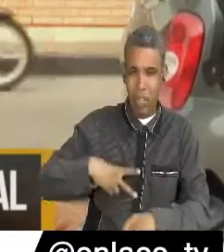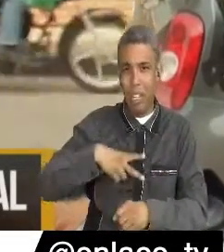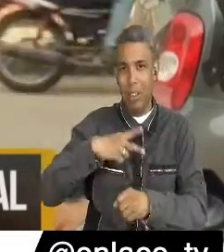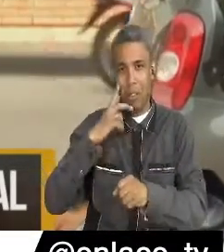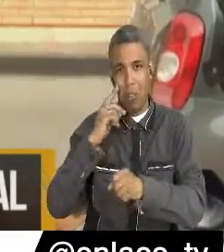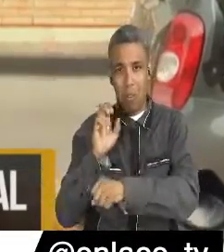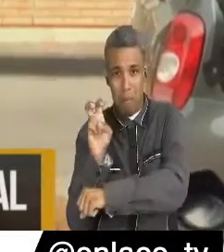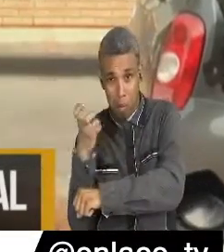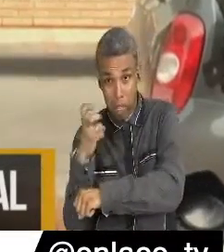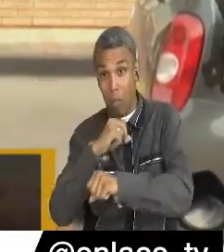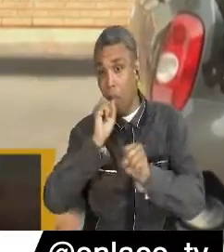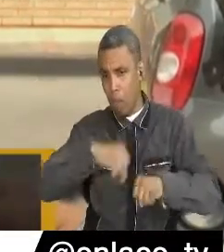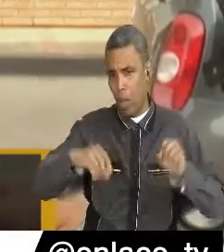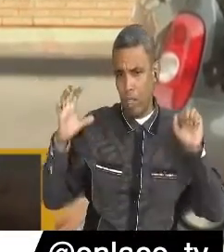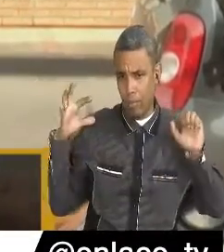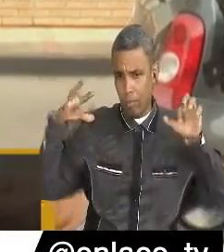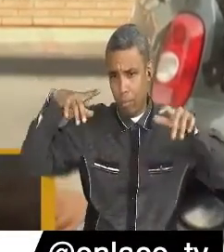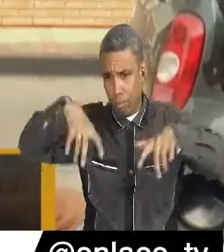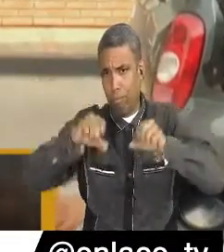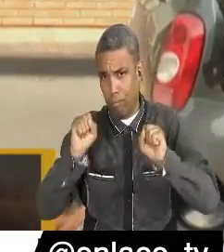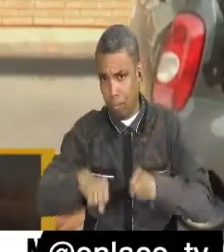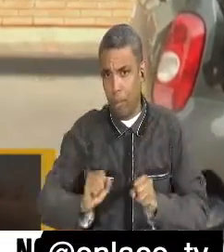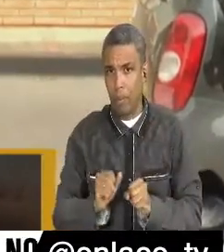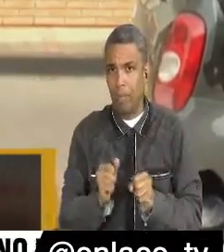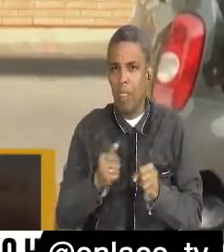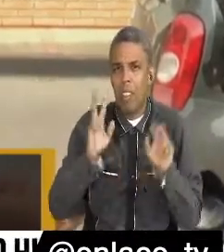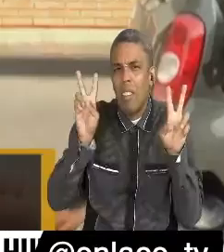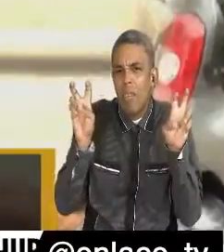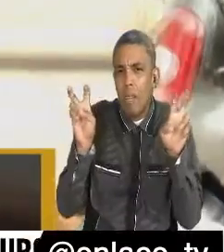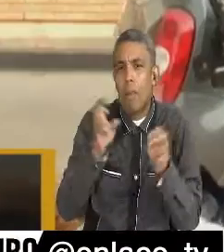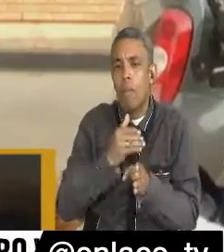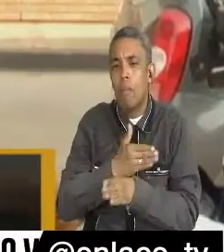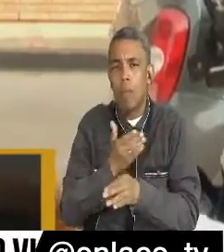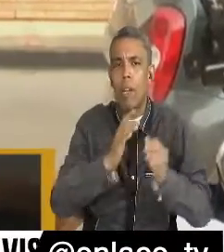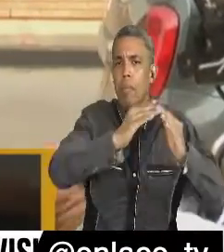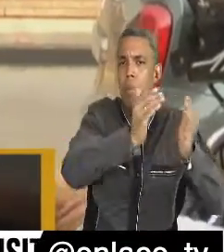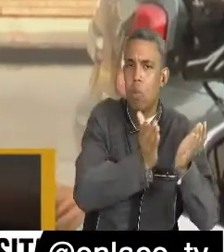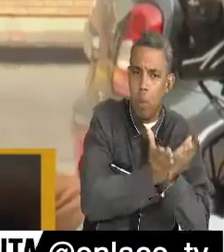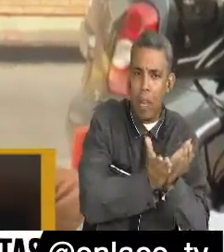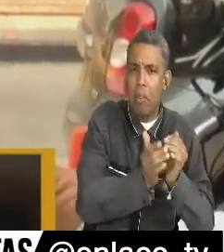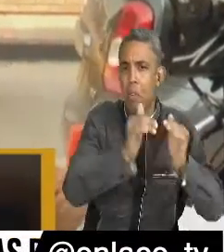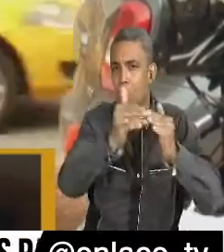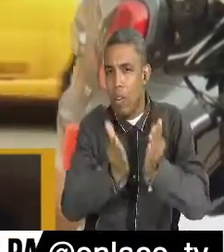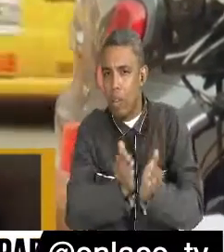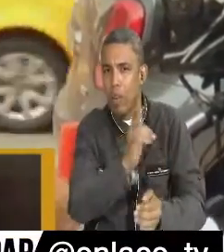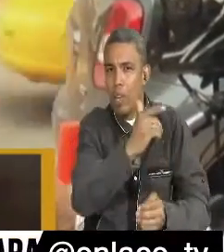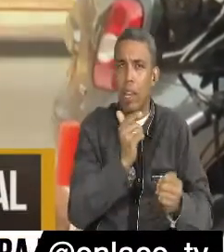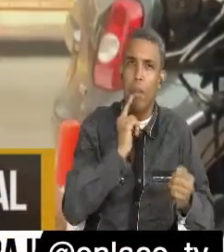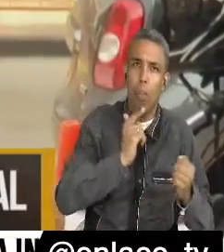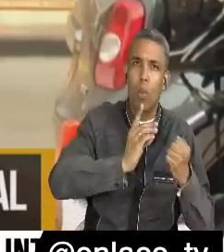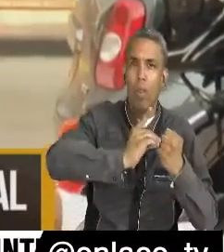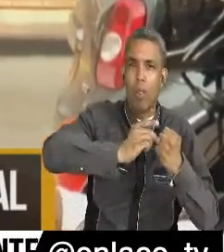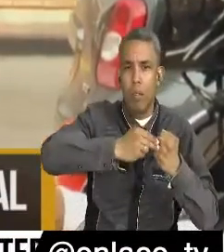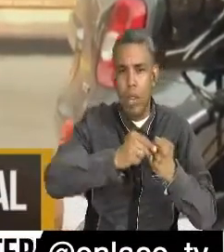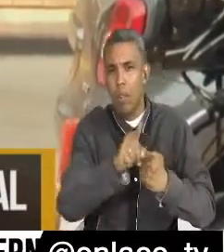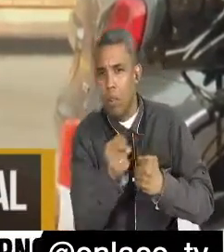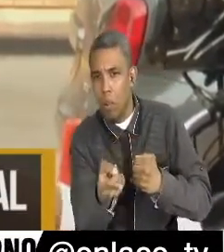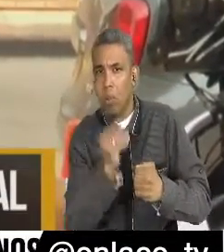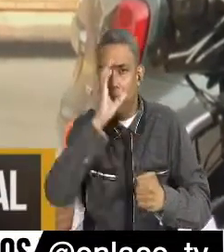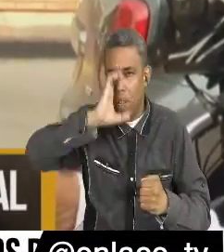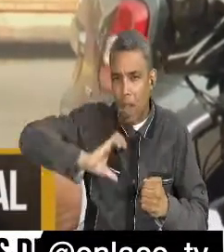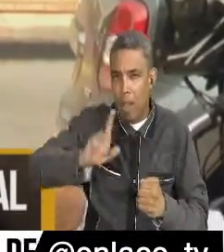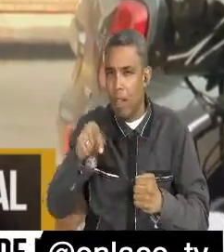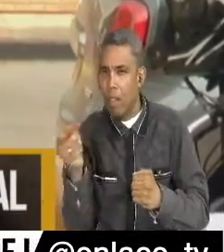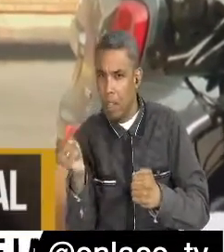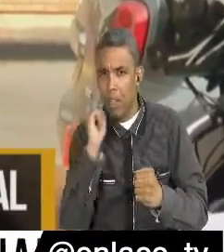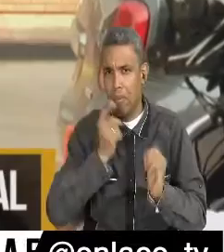ellos podremos debatir algunas problemáticas que se encuentran en cada una de las instituciones. Contaremos con el apoyo de la Personería Municipal, la